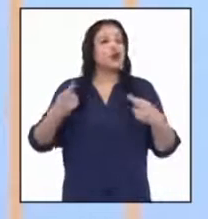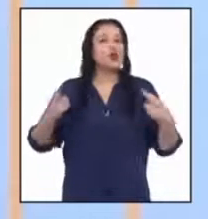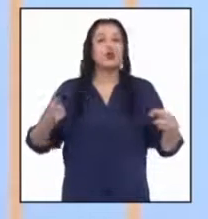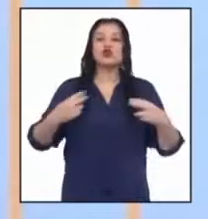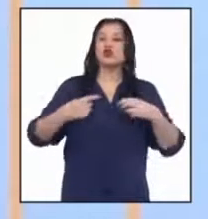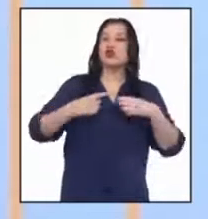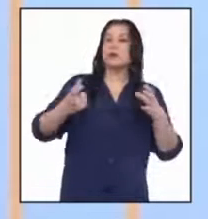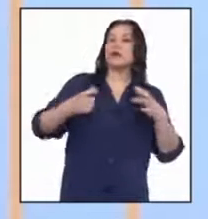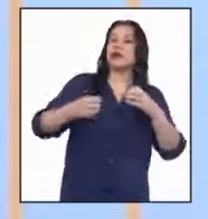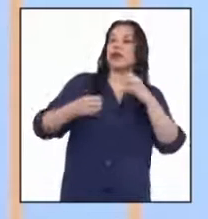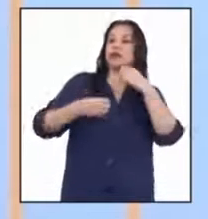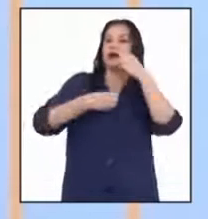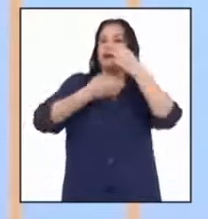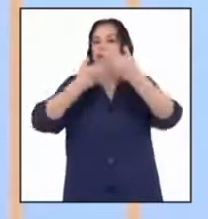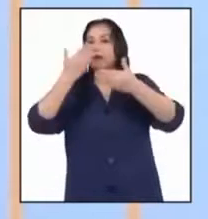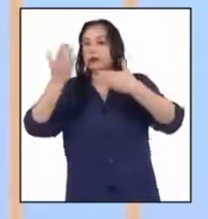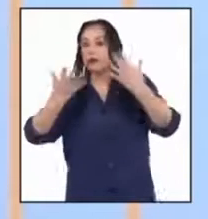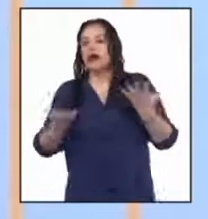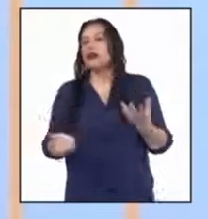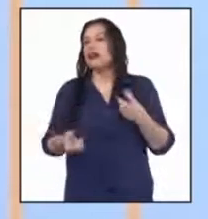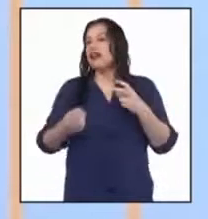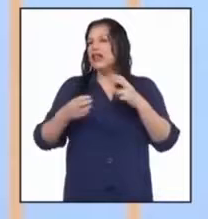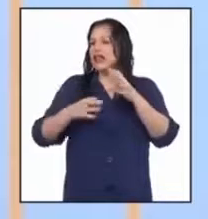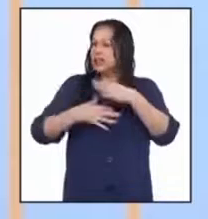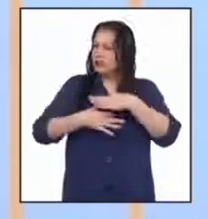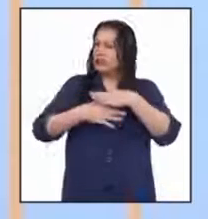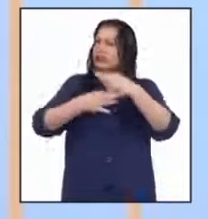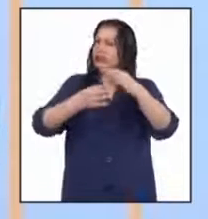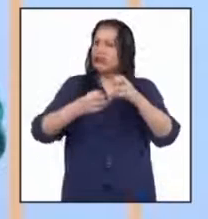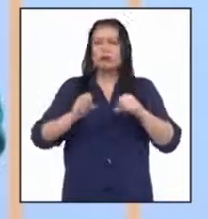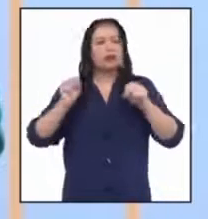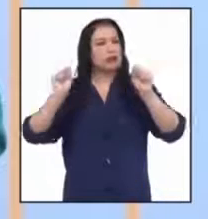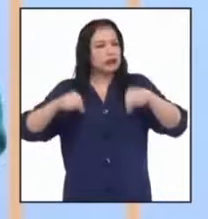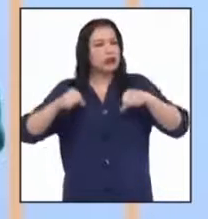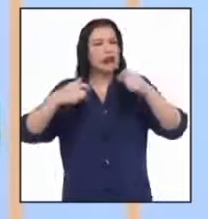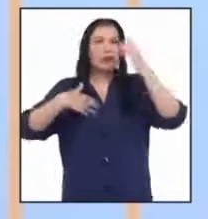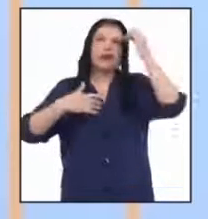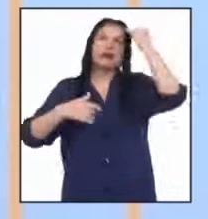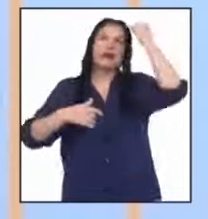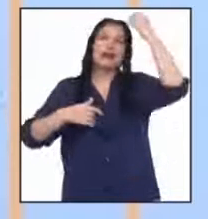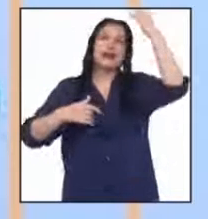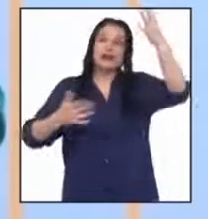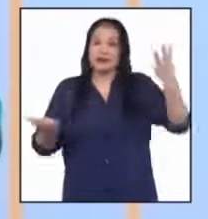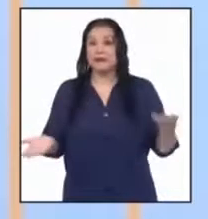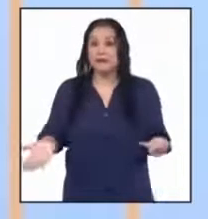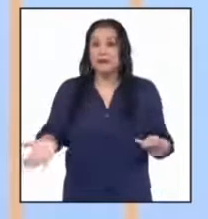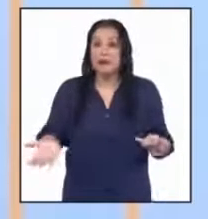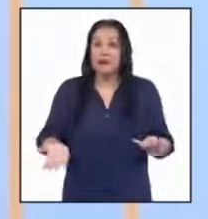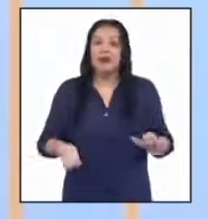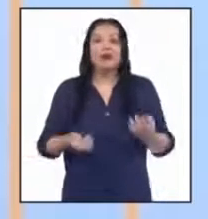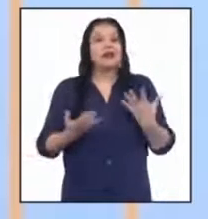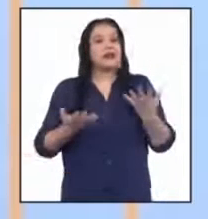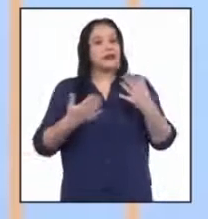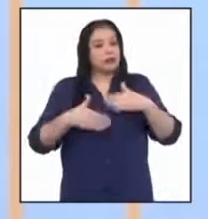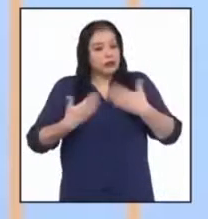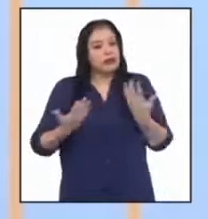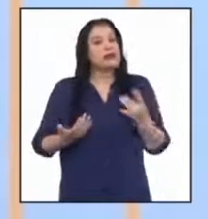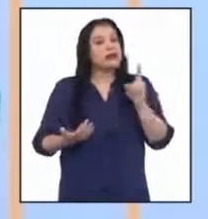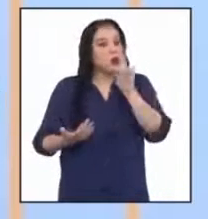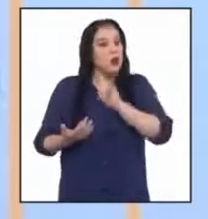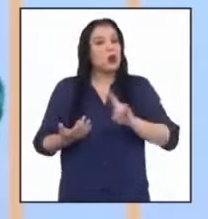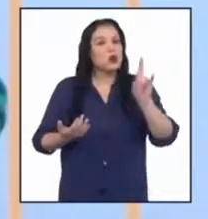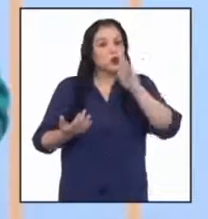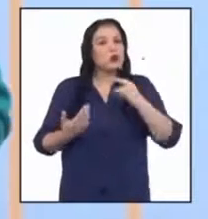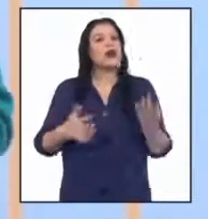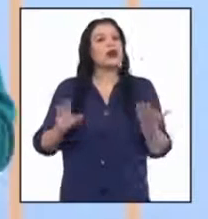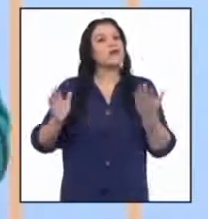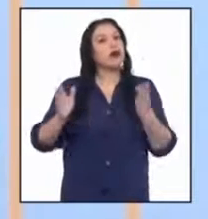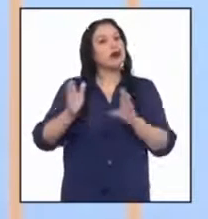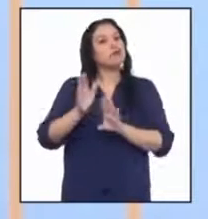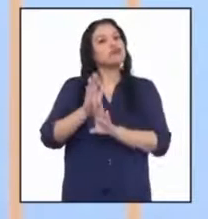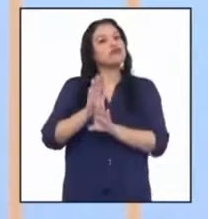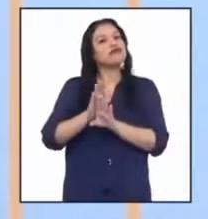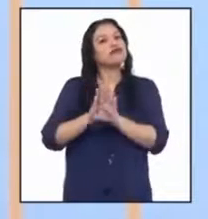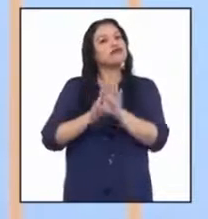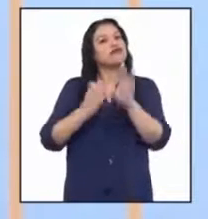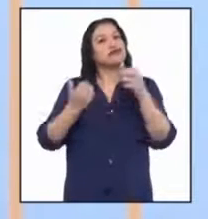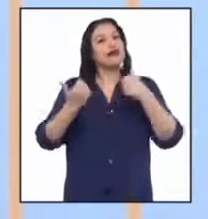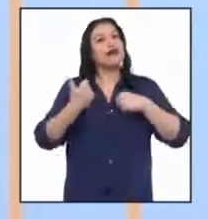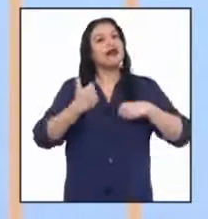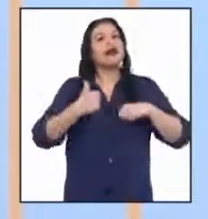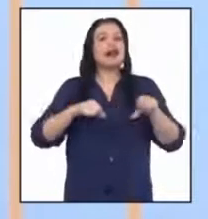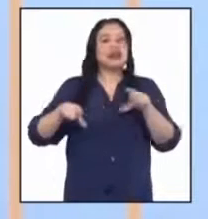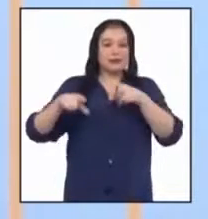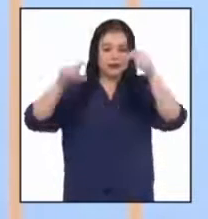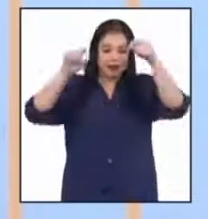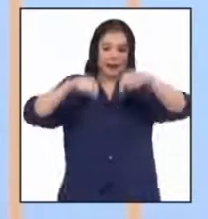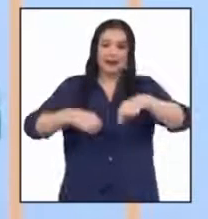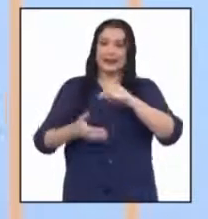oral muy interesante y con muchas posibilidades creativas y que además nos servirá para el desarrollo de nuestra actividad final de